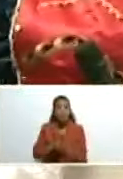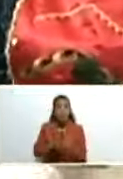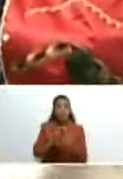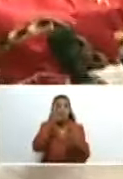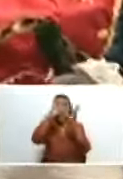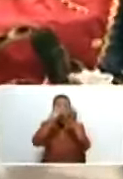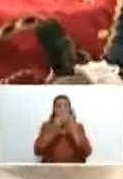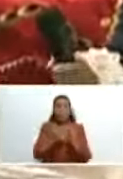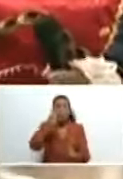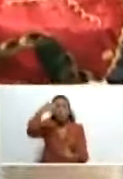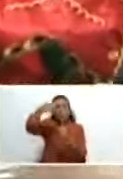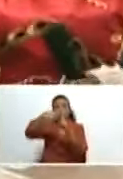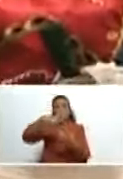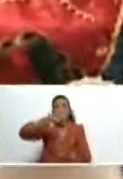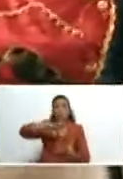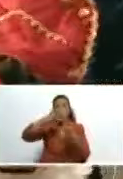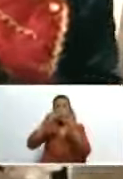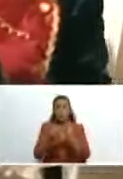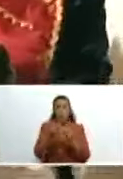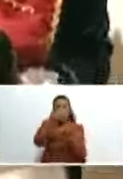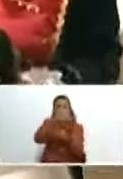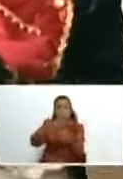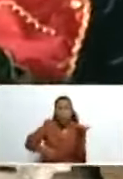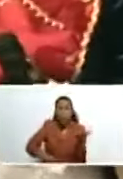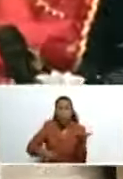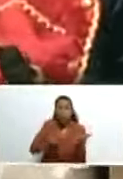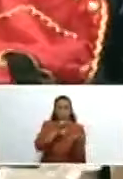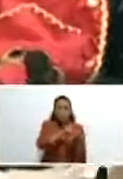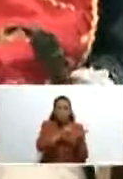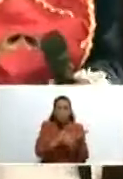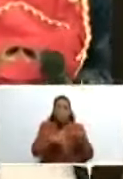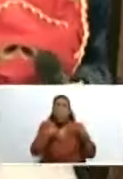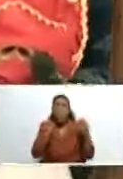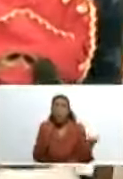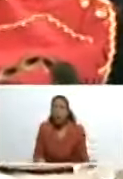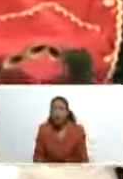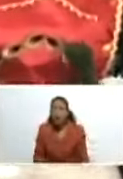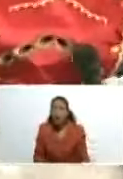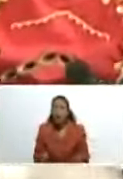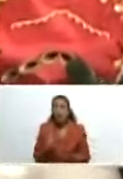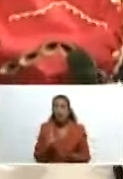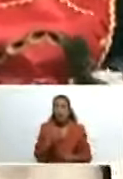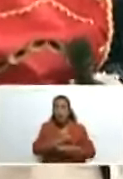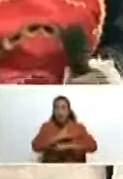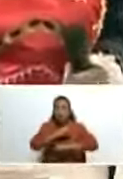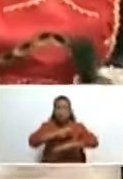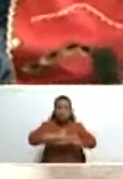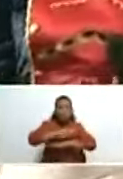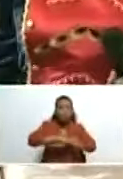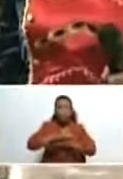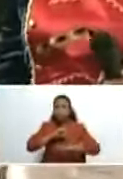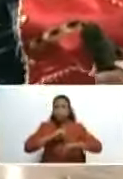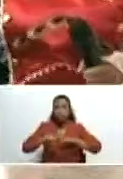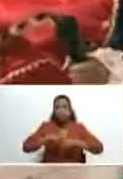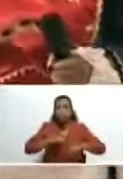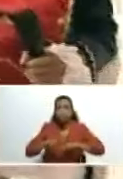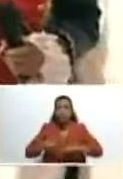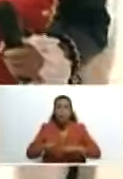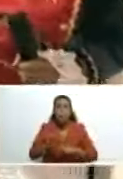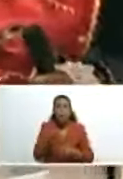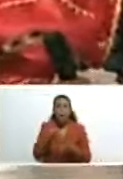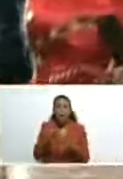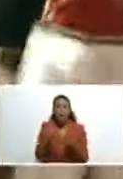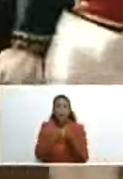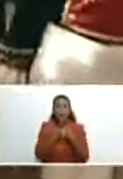conclusiones, sus propuestas, tomar decisiones, nuevas acciones para el proceso de descolonización